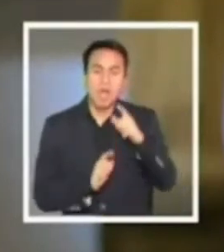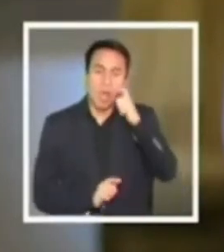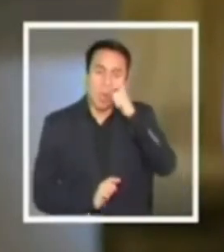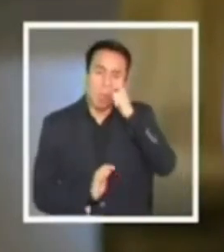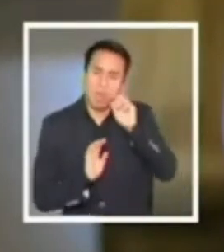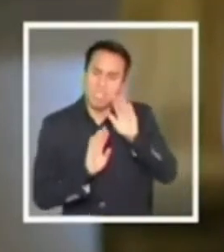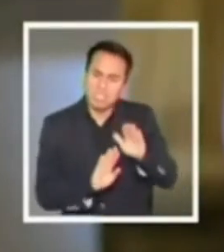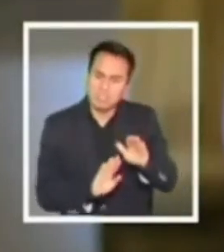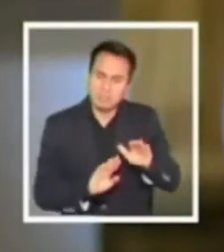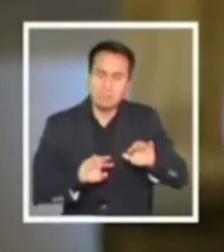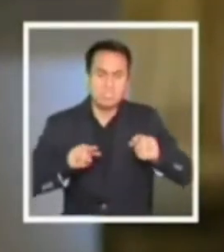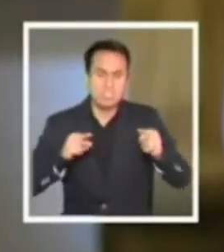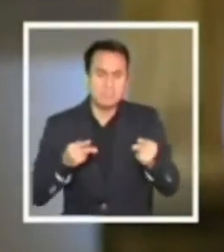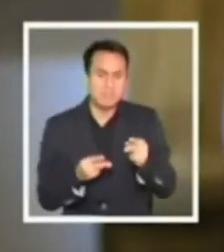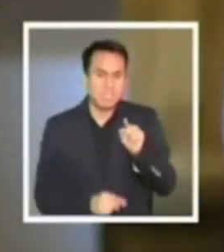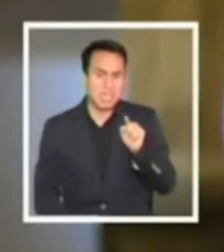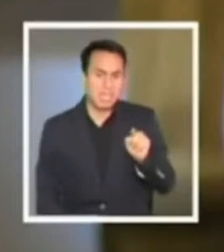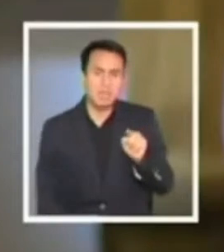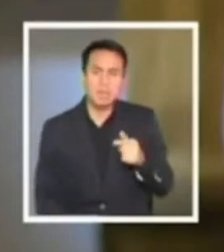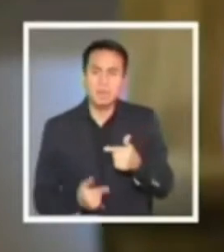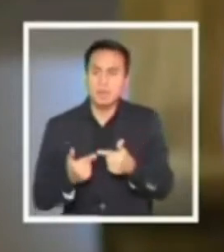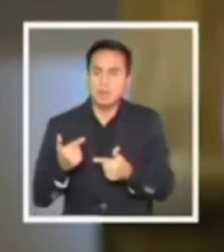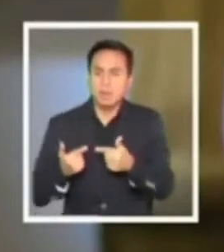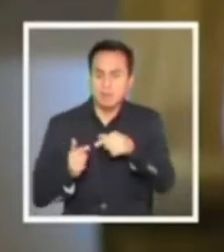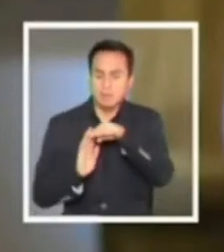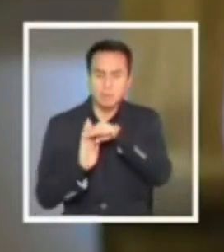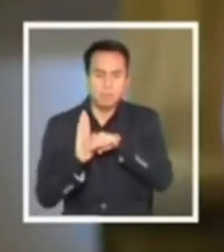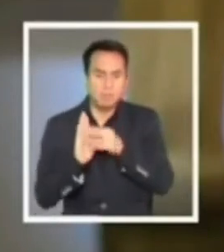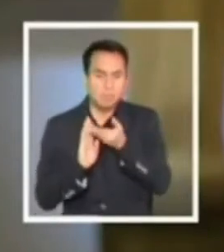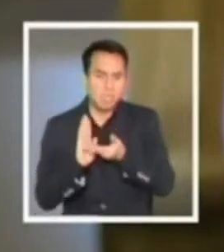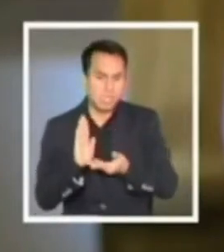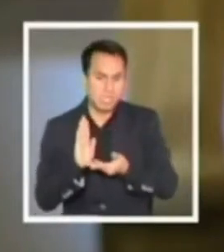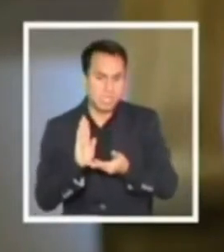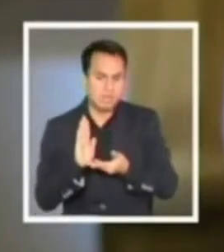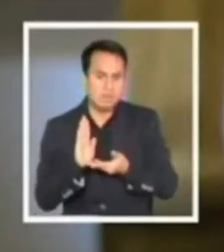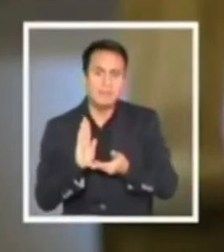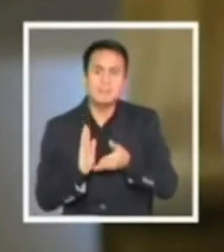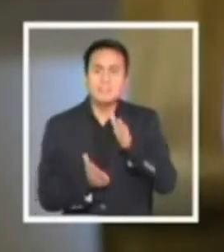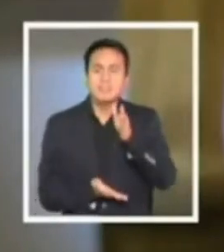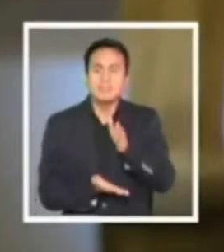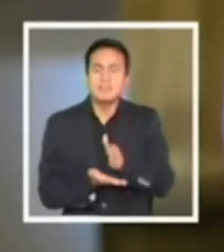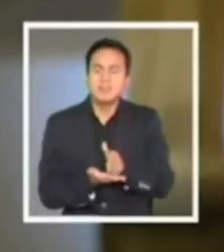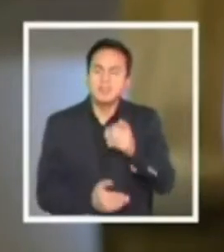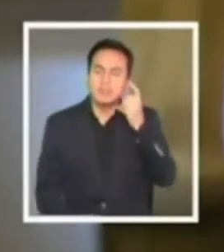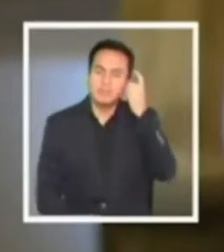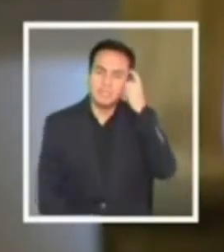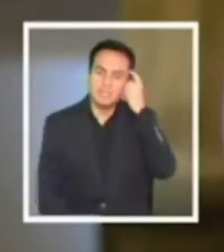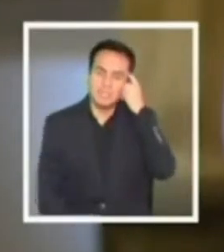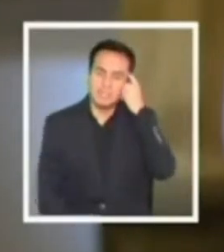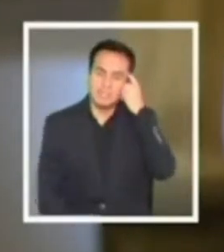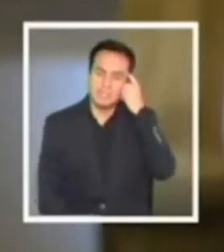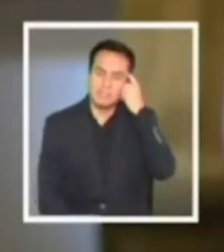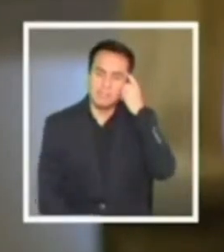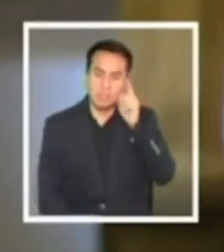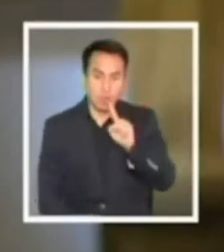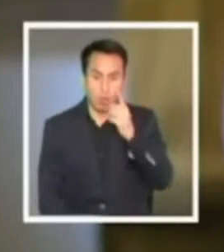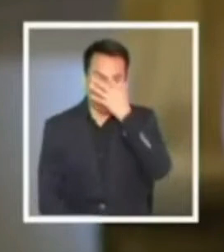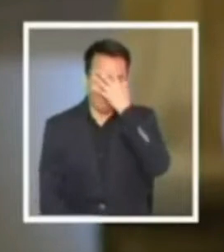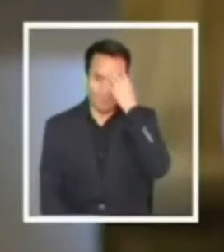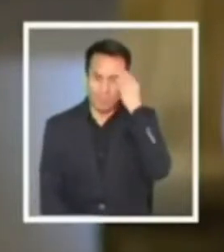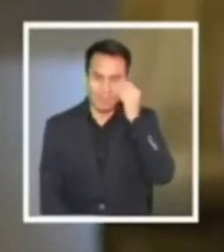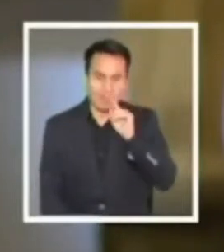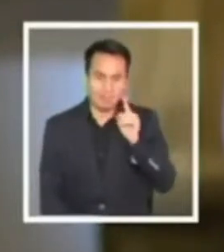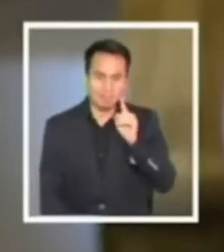que implica esta política, debemos tener presente, no